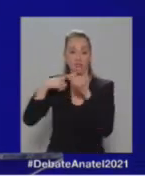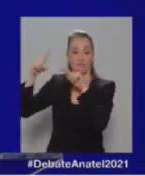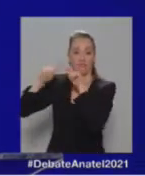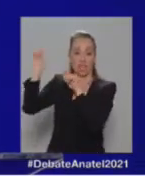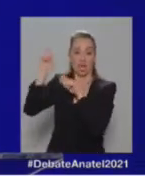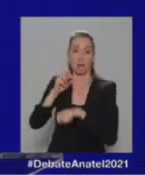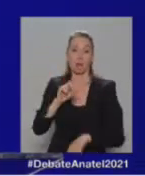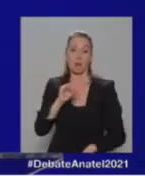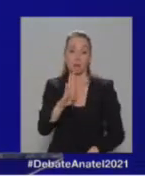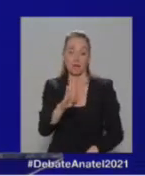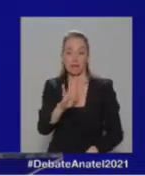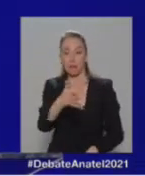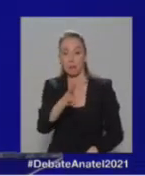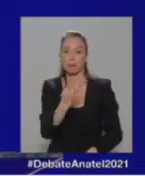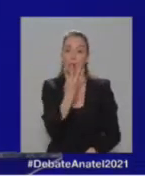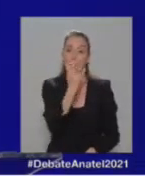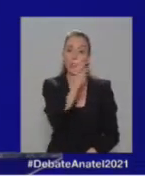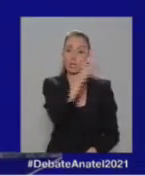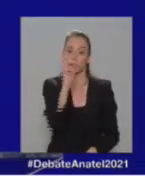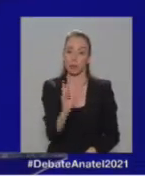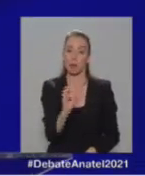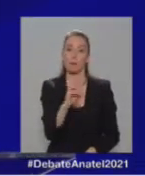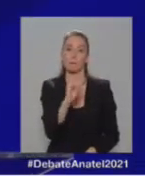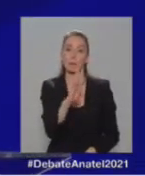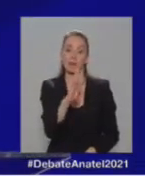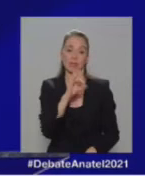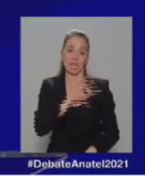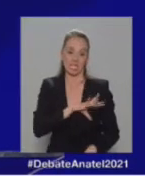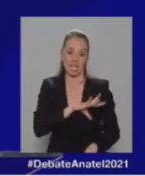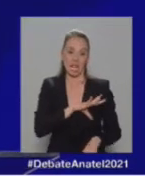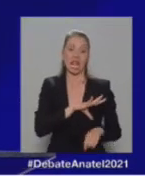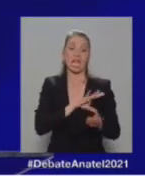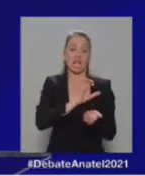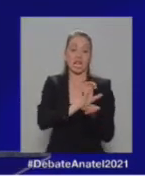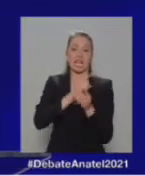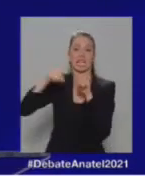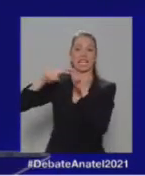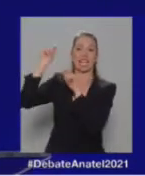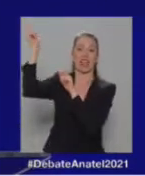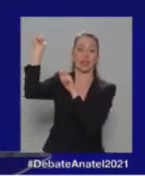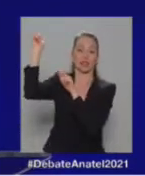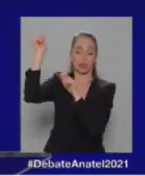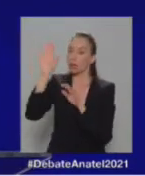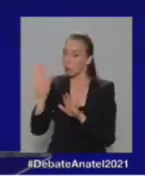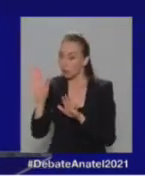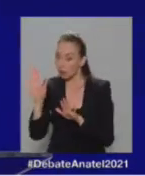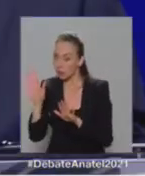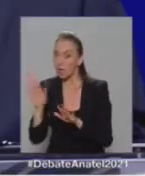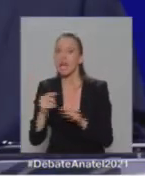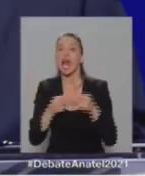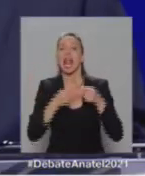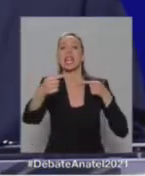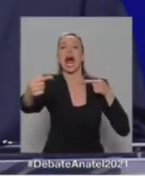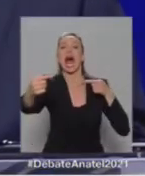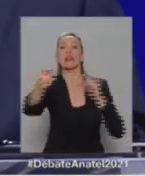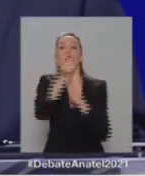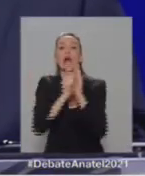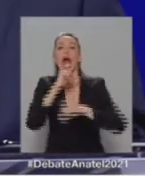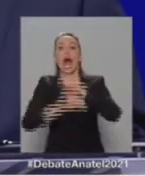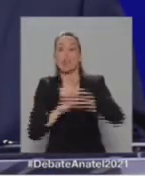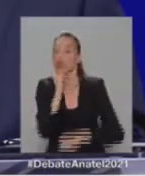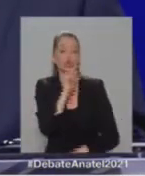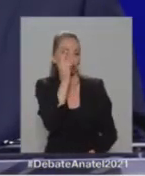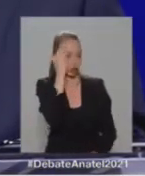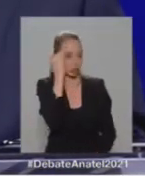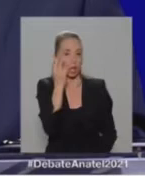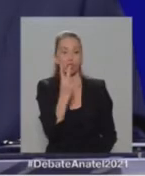para muchos el más débil de los seis participantes en el debate. Luego de una serie de contradicciones, no conocer